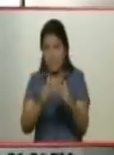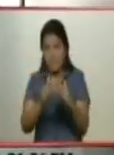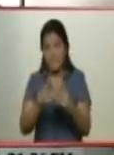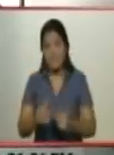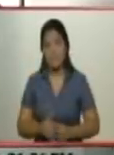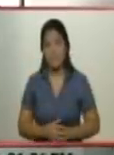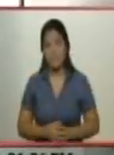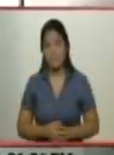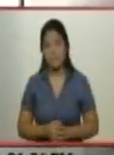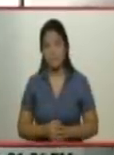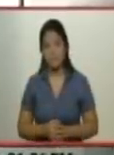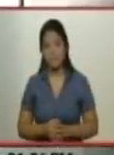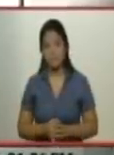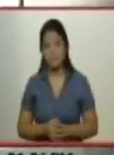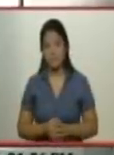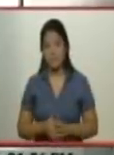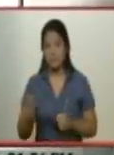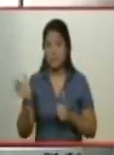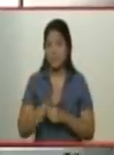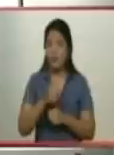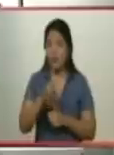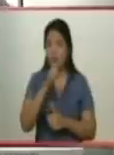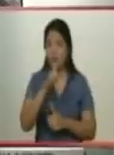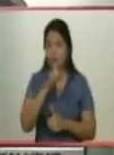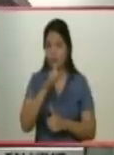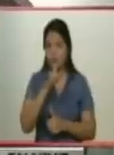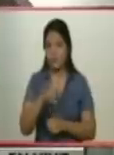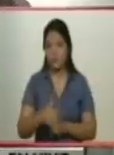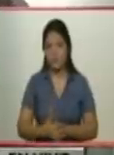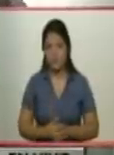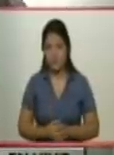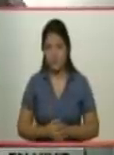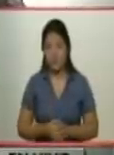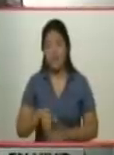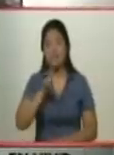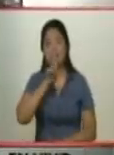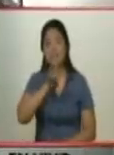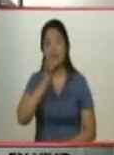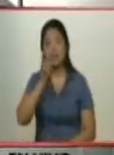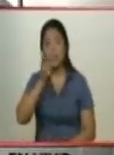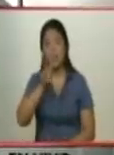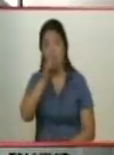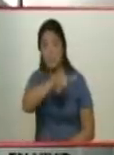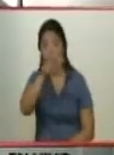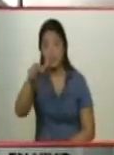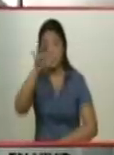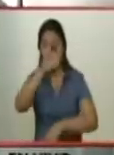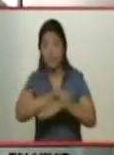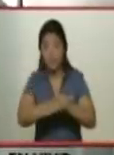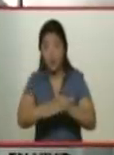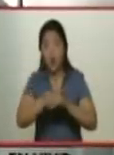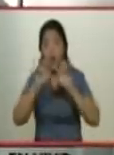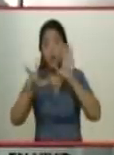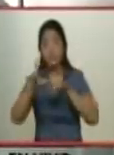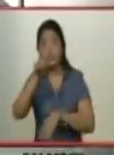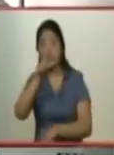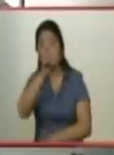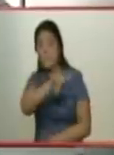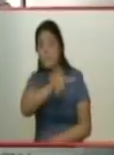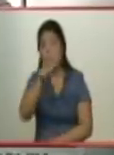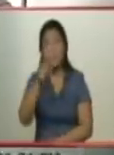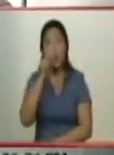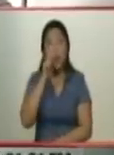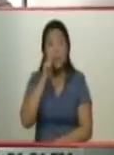construcción y hemos tenido el siguiente parte 102 detenidos 81 hombres cco